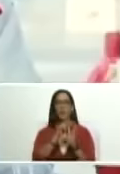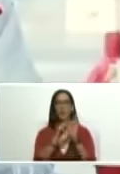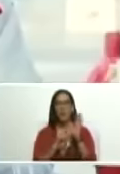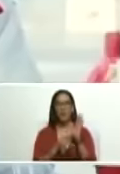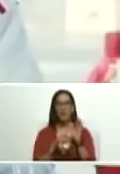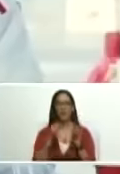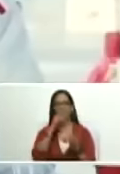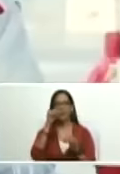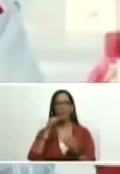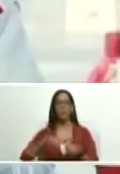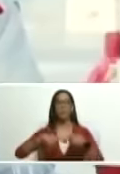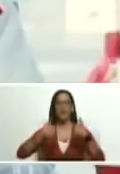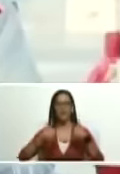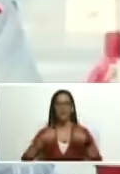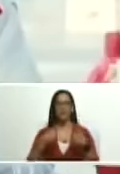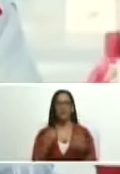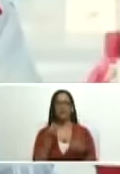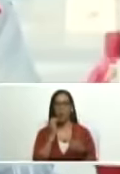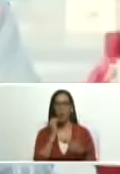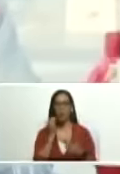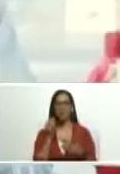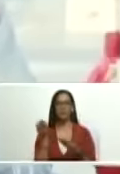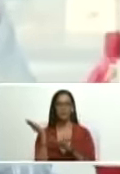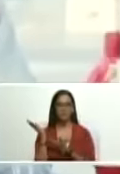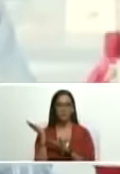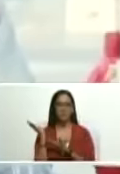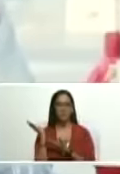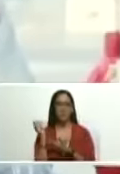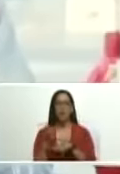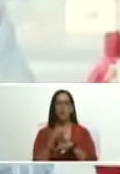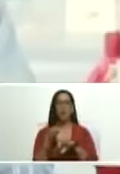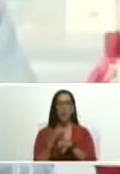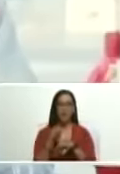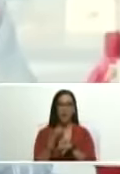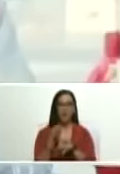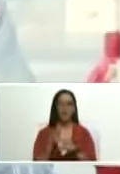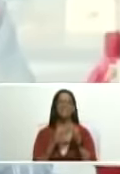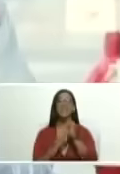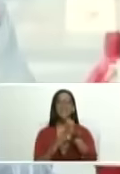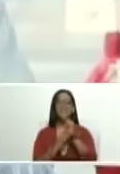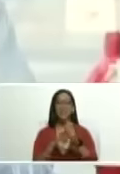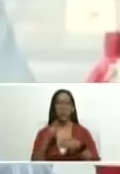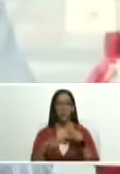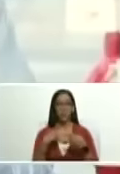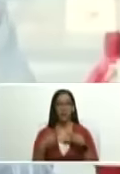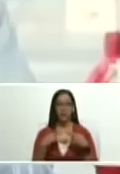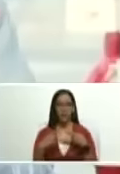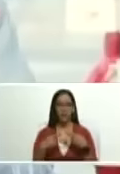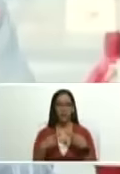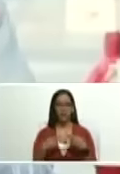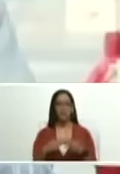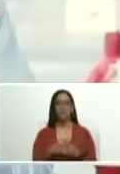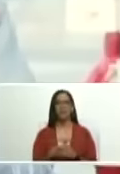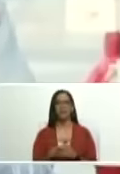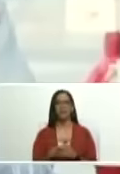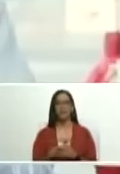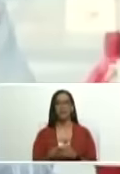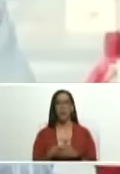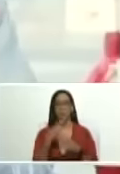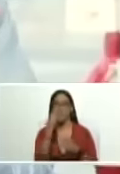Más. Allí estuvo este joven muchacho, gobernador, líder revolucionario, Alejandro Terán,